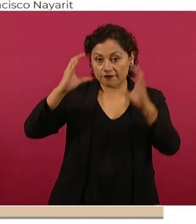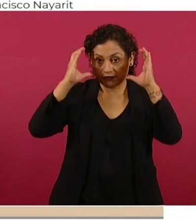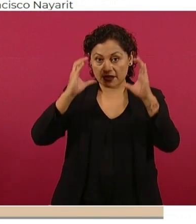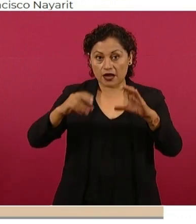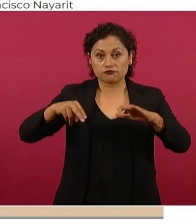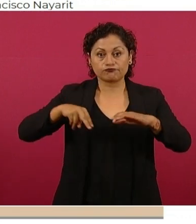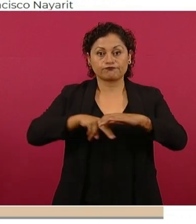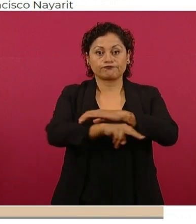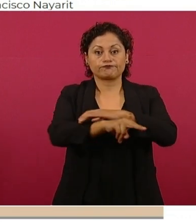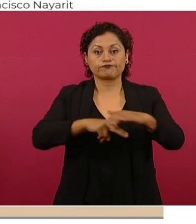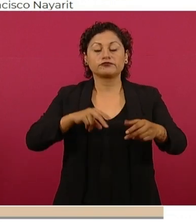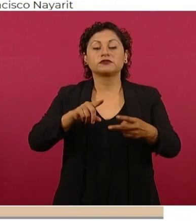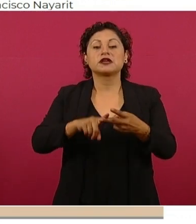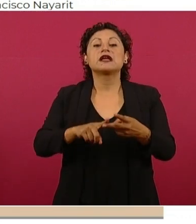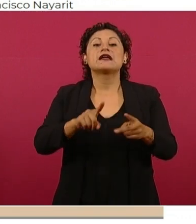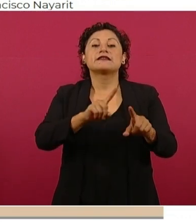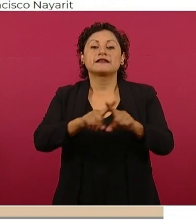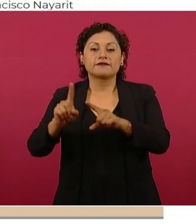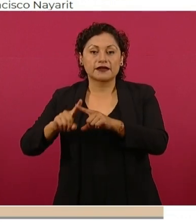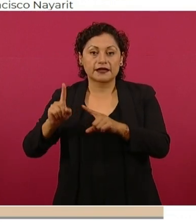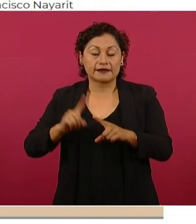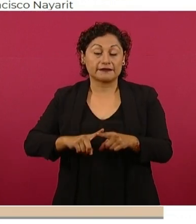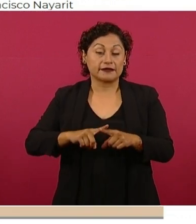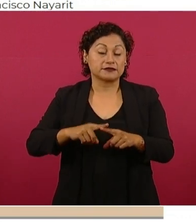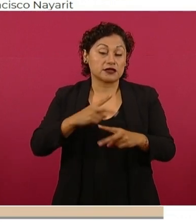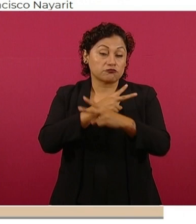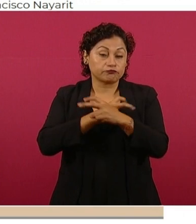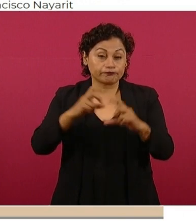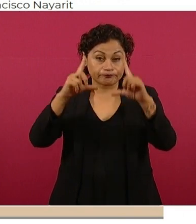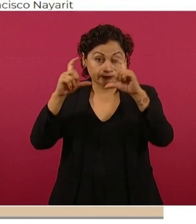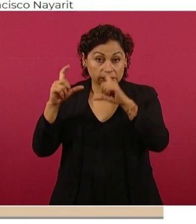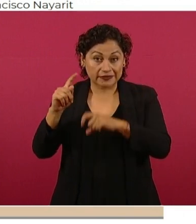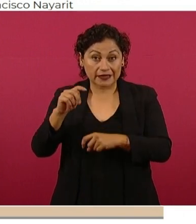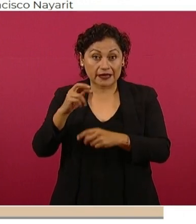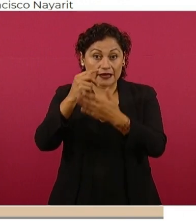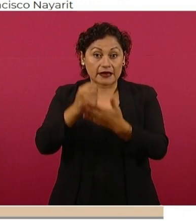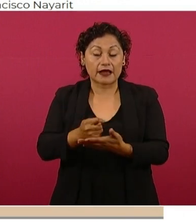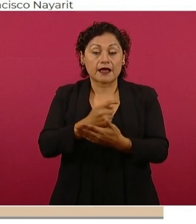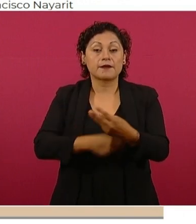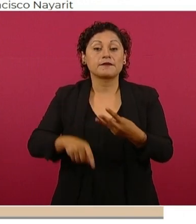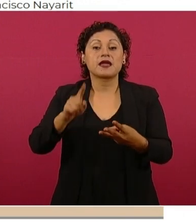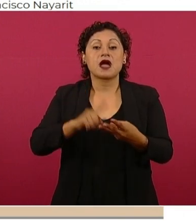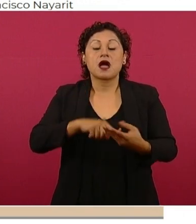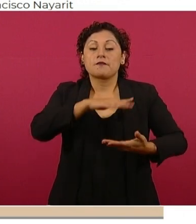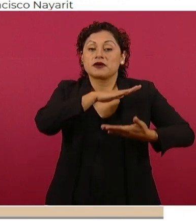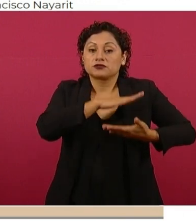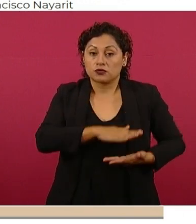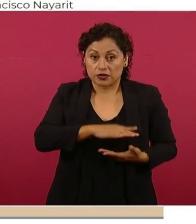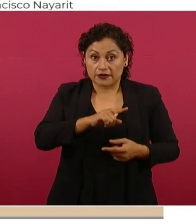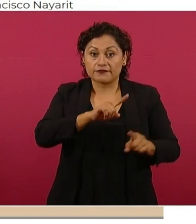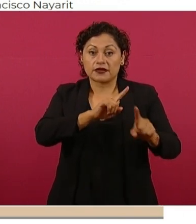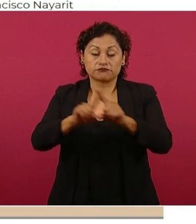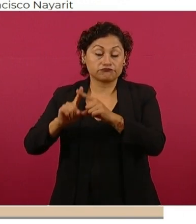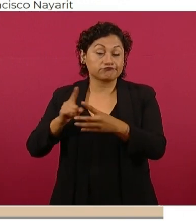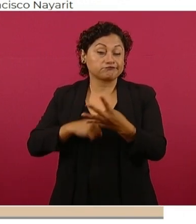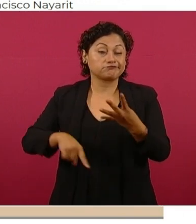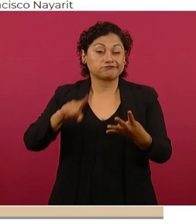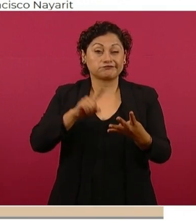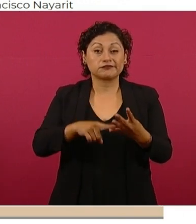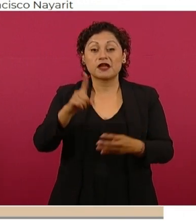2.687 sesiones de radioterapia, 1.325 mastografías, 1.769 sesiones de quimioterapia